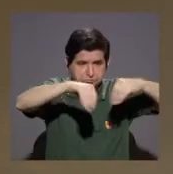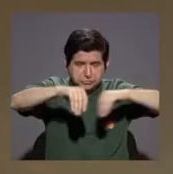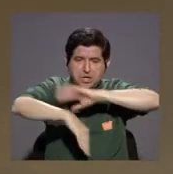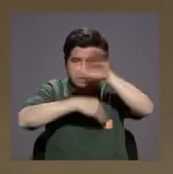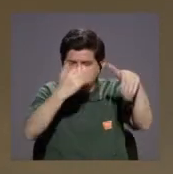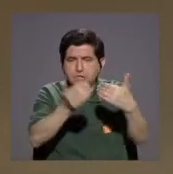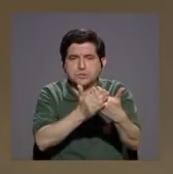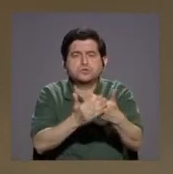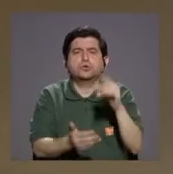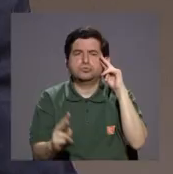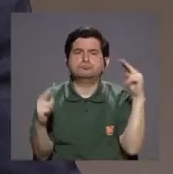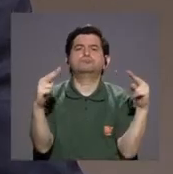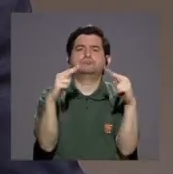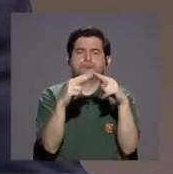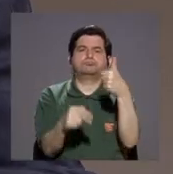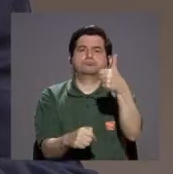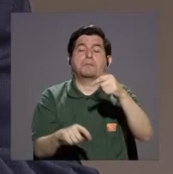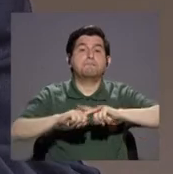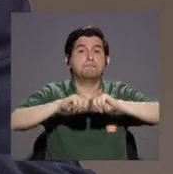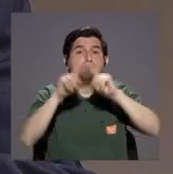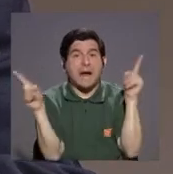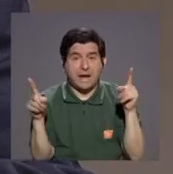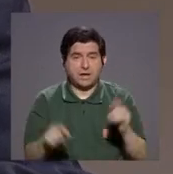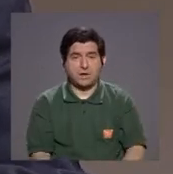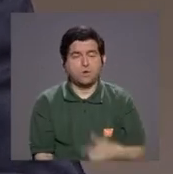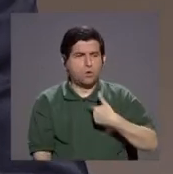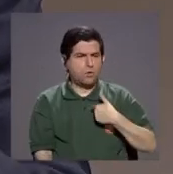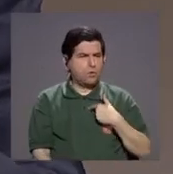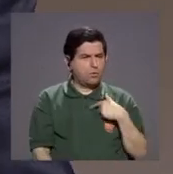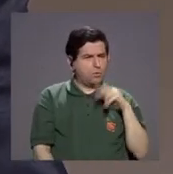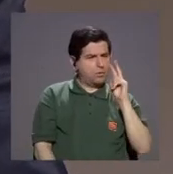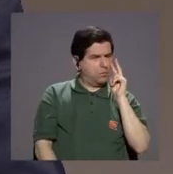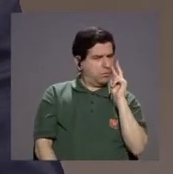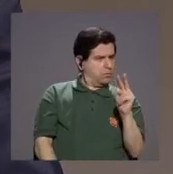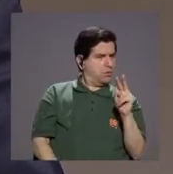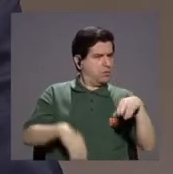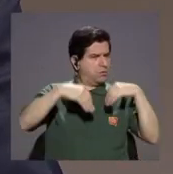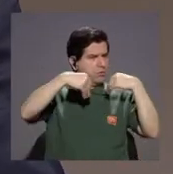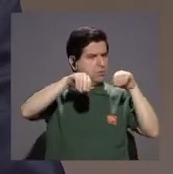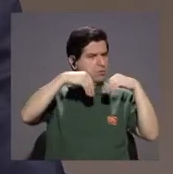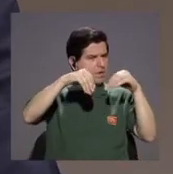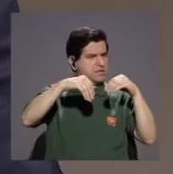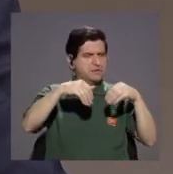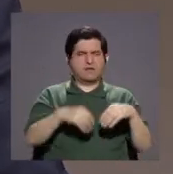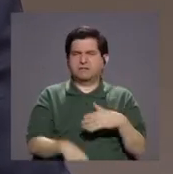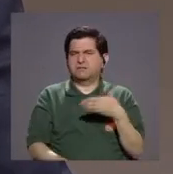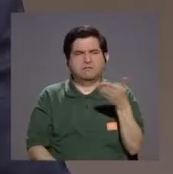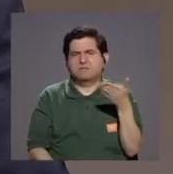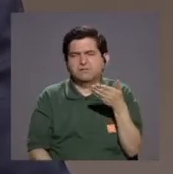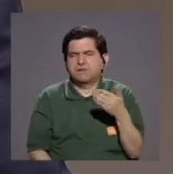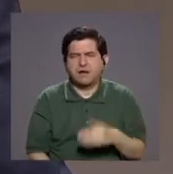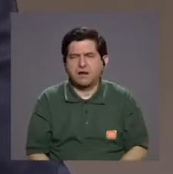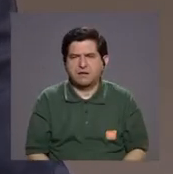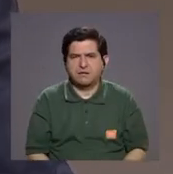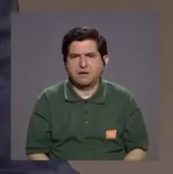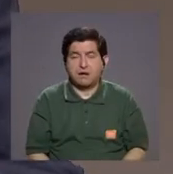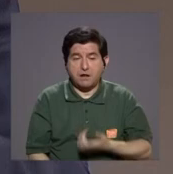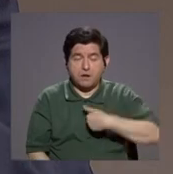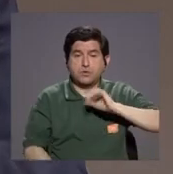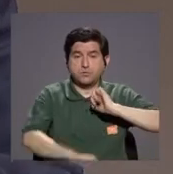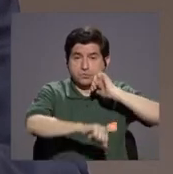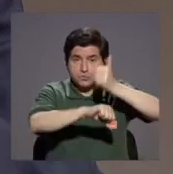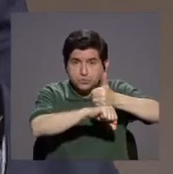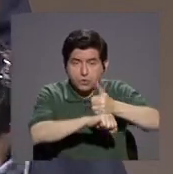las aves las conocemos pero cuando uno ve que es lo que una tienda nuestra vende nosotros los definimos